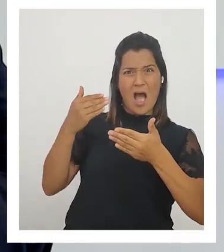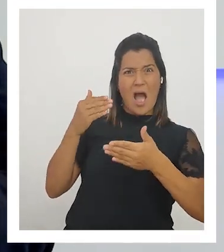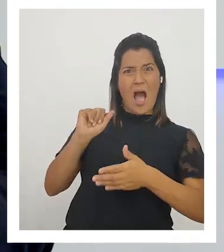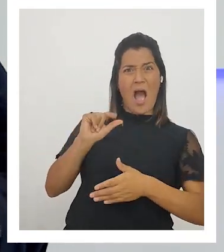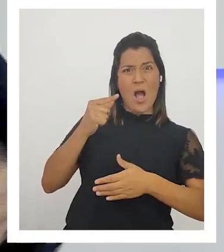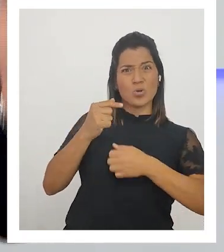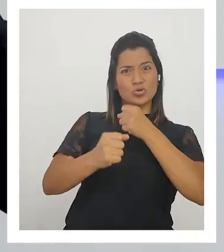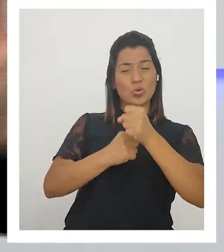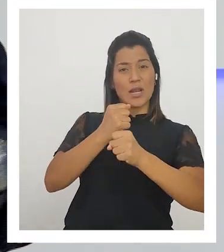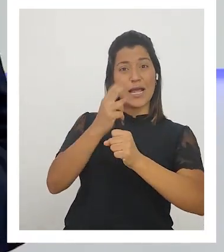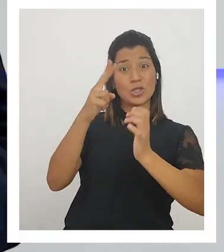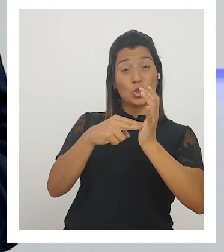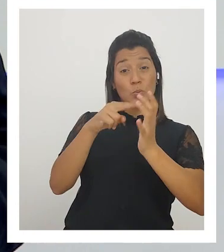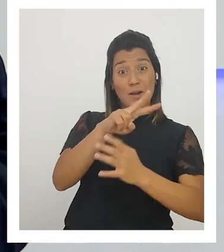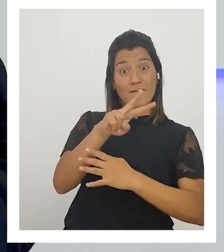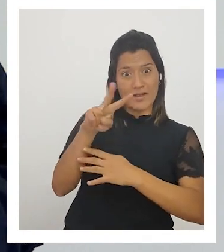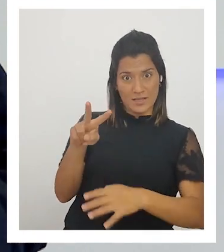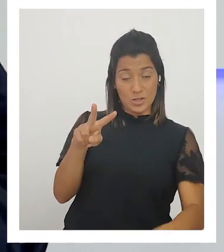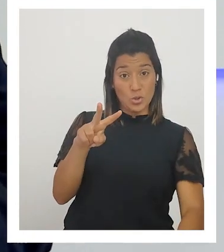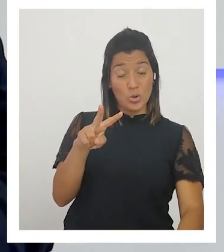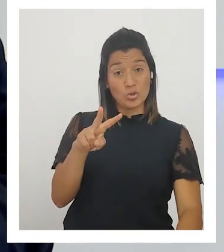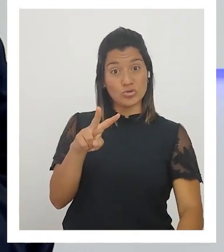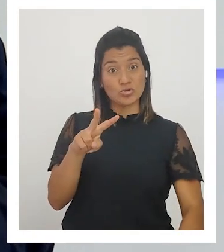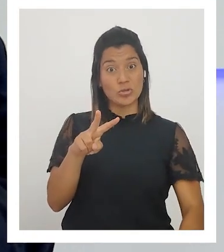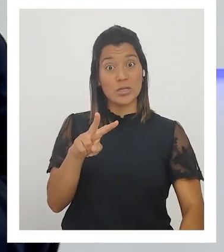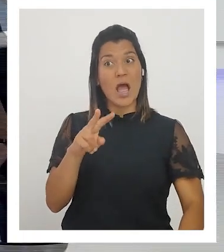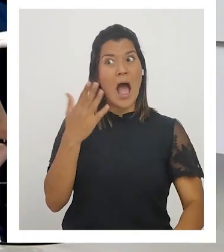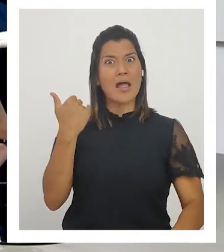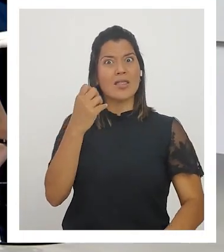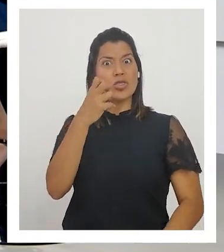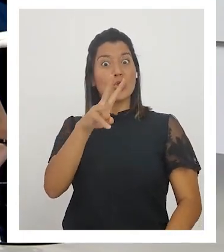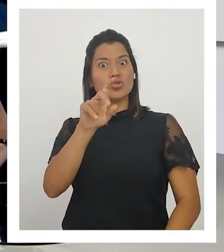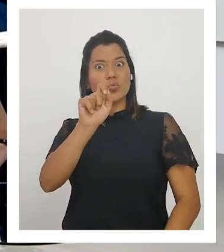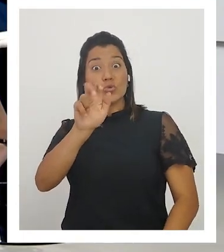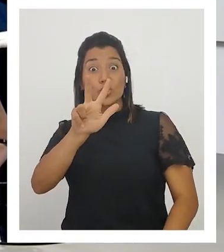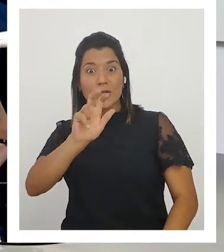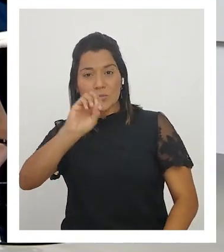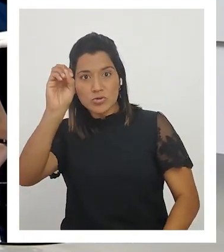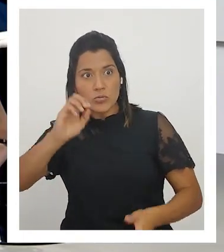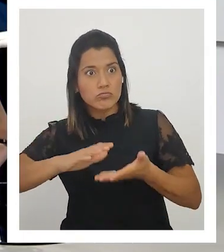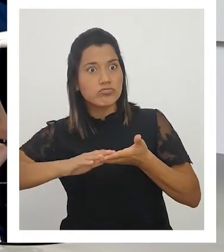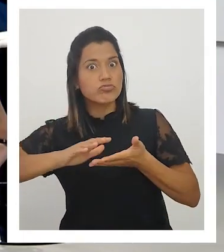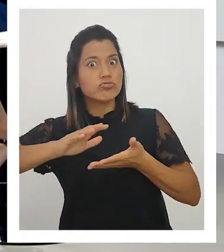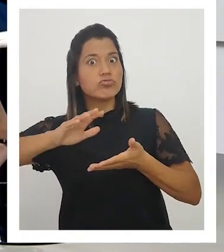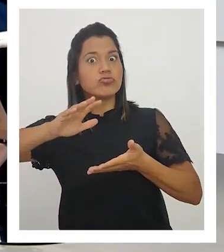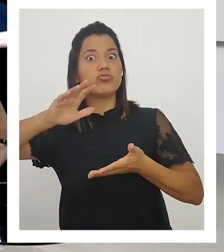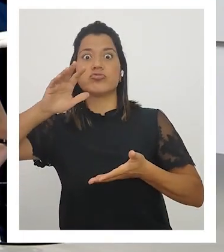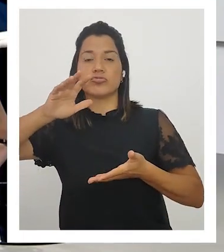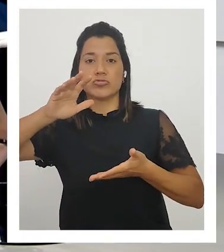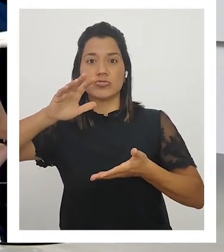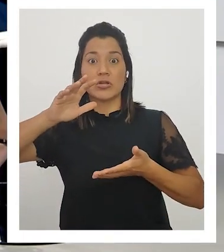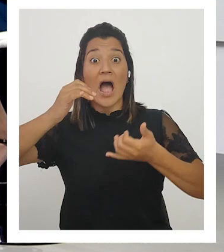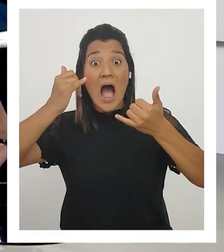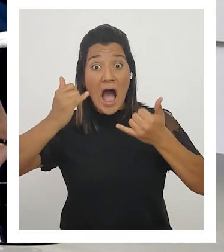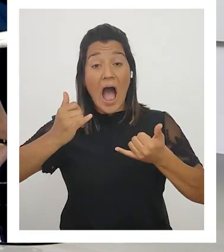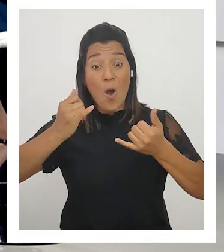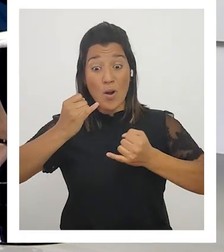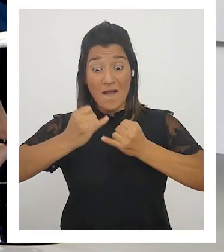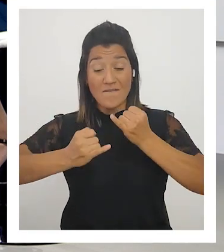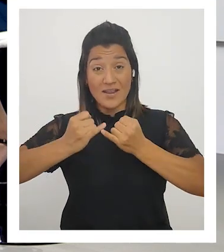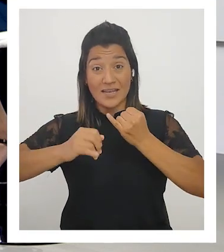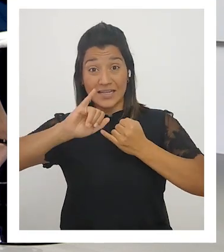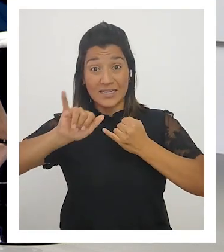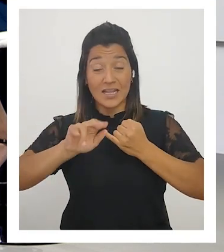de 2022, con ese crecimiento que usted señala de 12,3%, a ser al cierre de